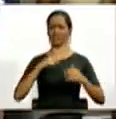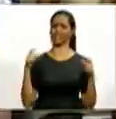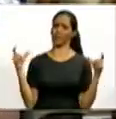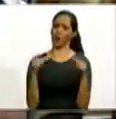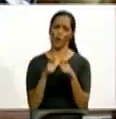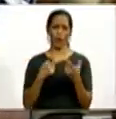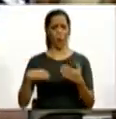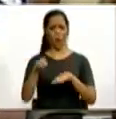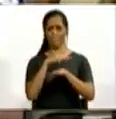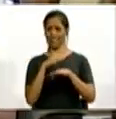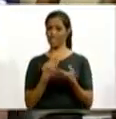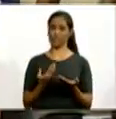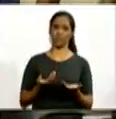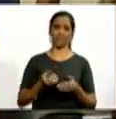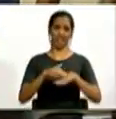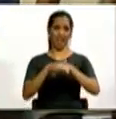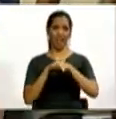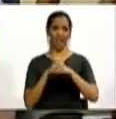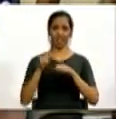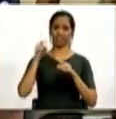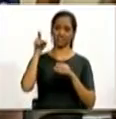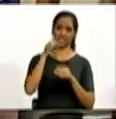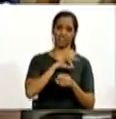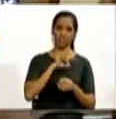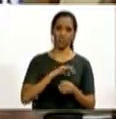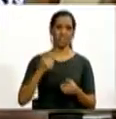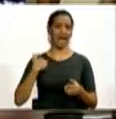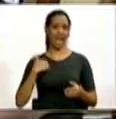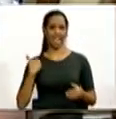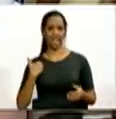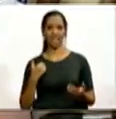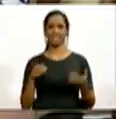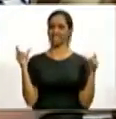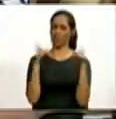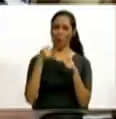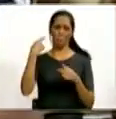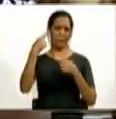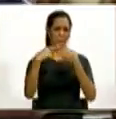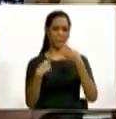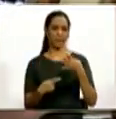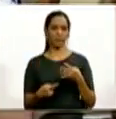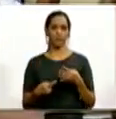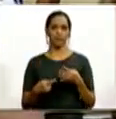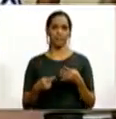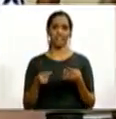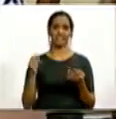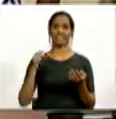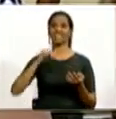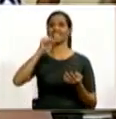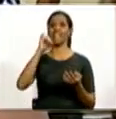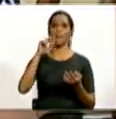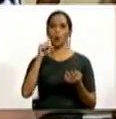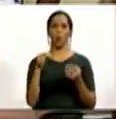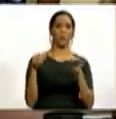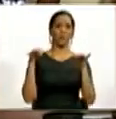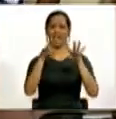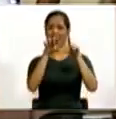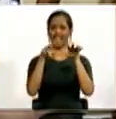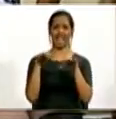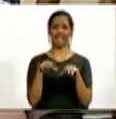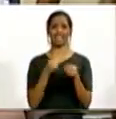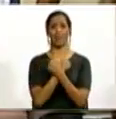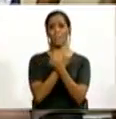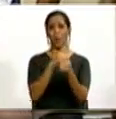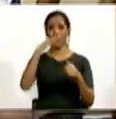Boris Johnson, se reunió con el señor de Canadá, se reunió con no sé quién. Viene ahora Simonovi, le mandó una carta de amor a Donald Trump y